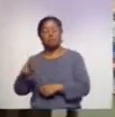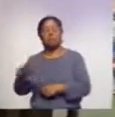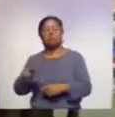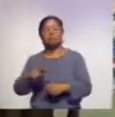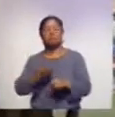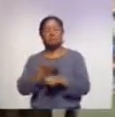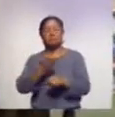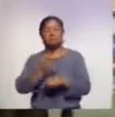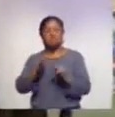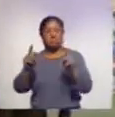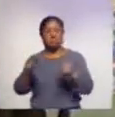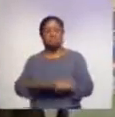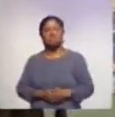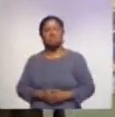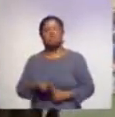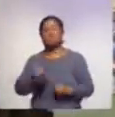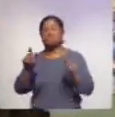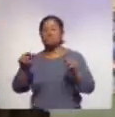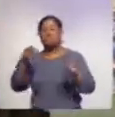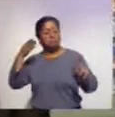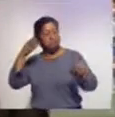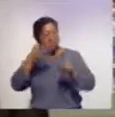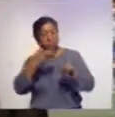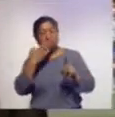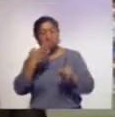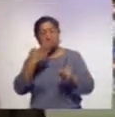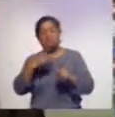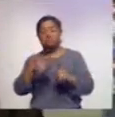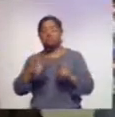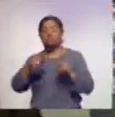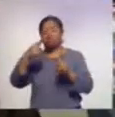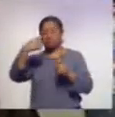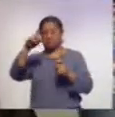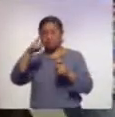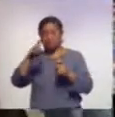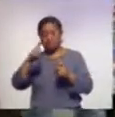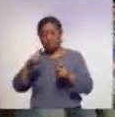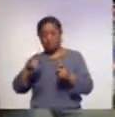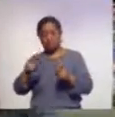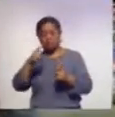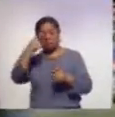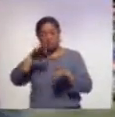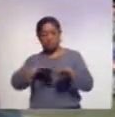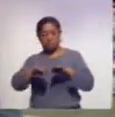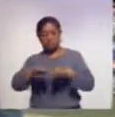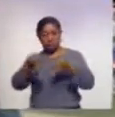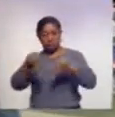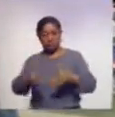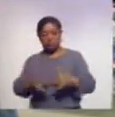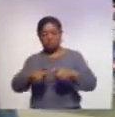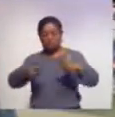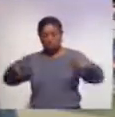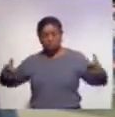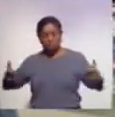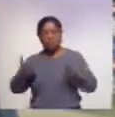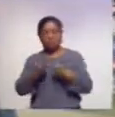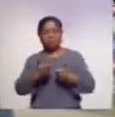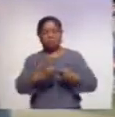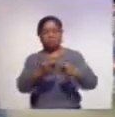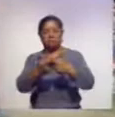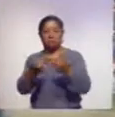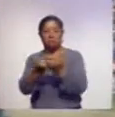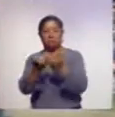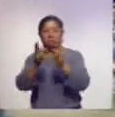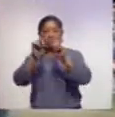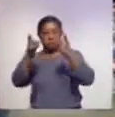Tlaxcala es una referencia en el país, pues registra indicadores positivos en generación de empleo formal, crecimiento económico y desarrollo